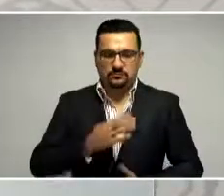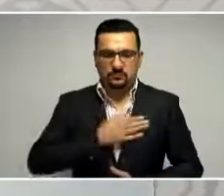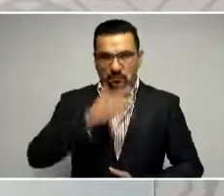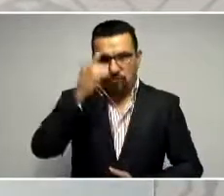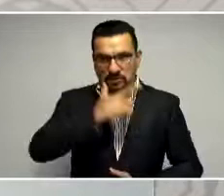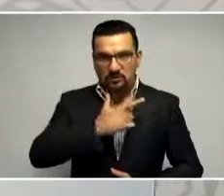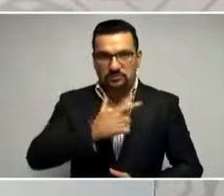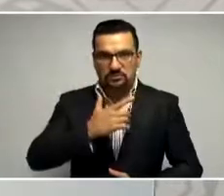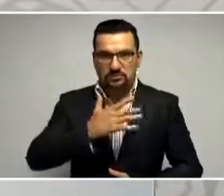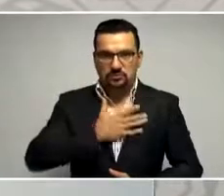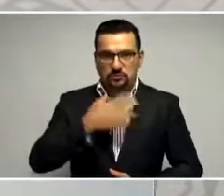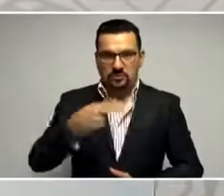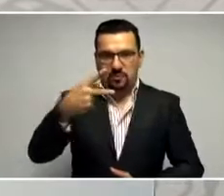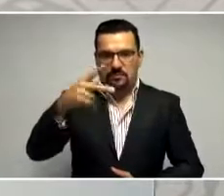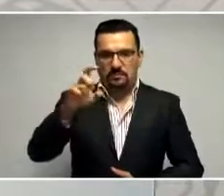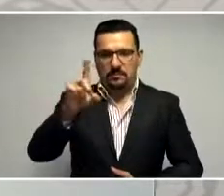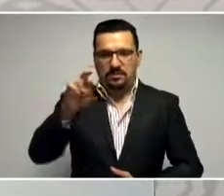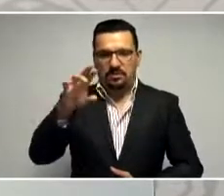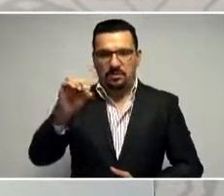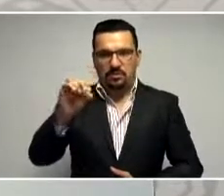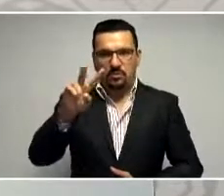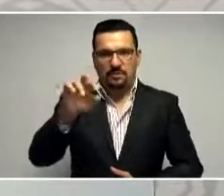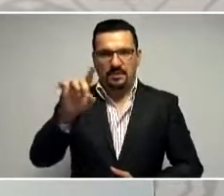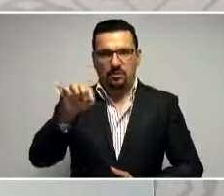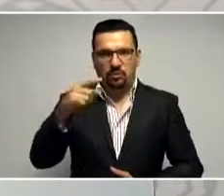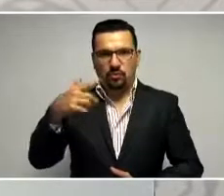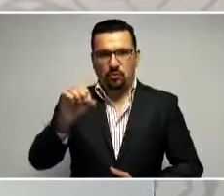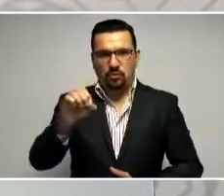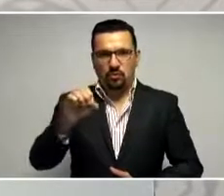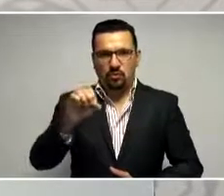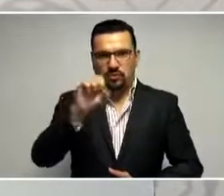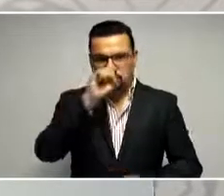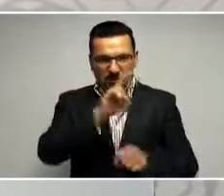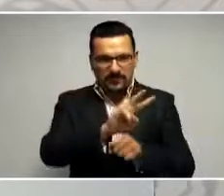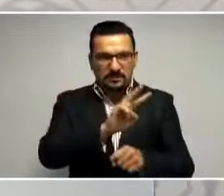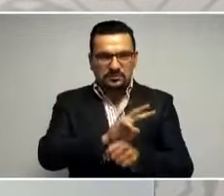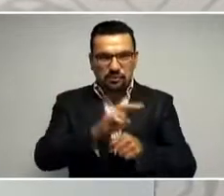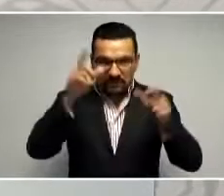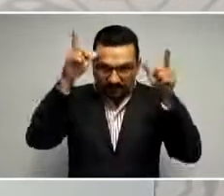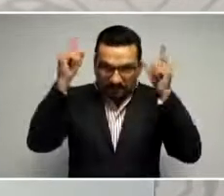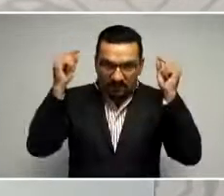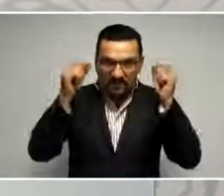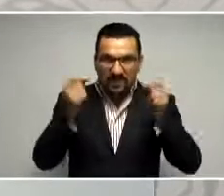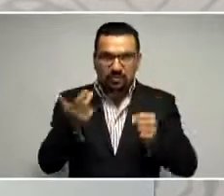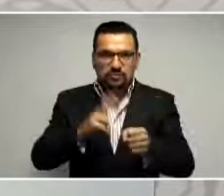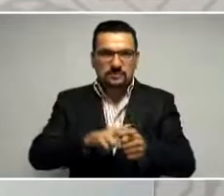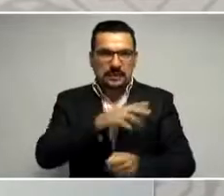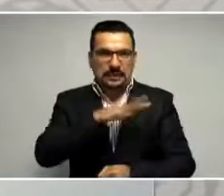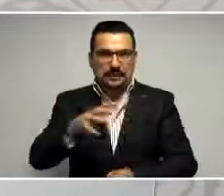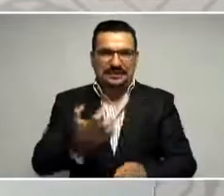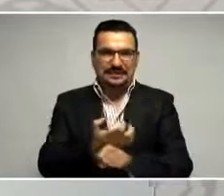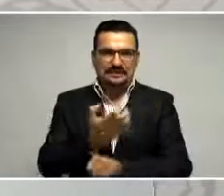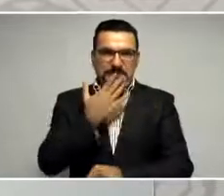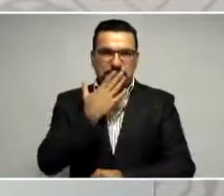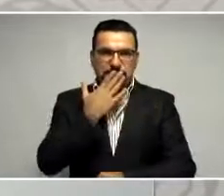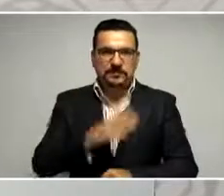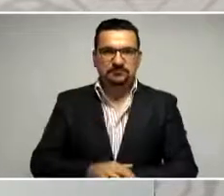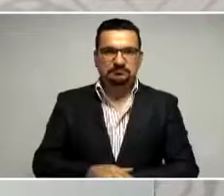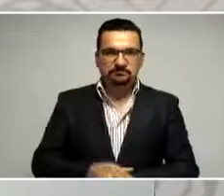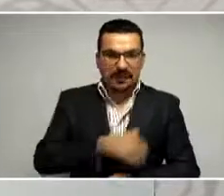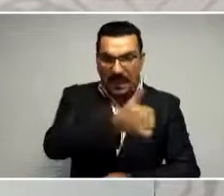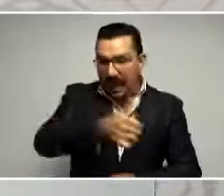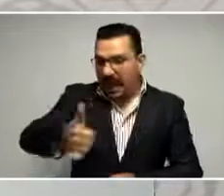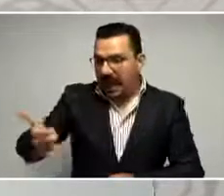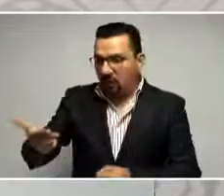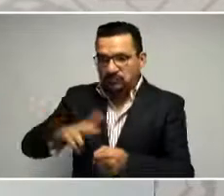Buenas noches. Soy Pedro Adelaido Verdugo Pacheco, supervisor de enfermería del Hospital General del Estado. En todas las unidades médicas de